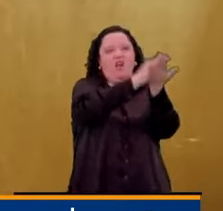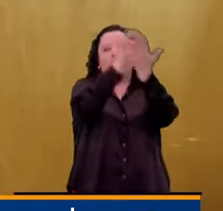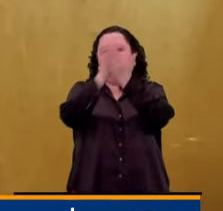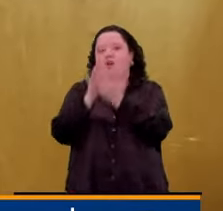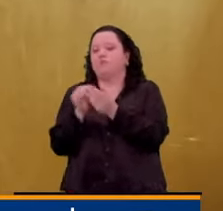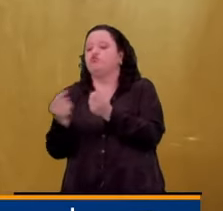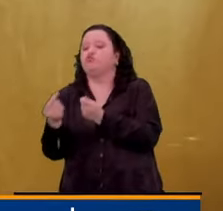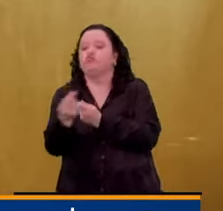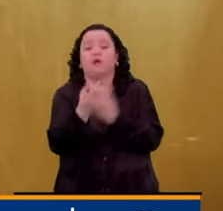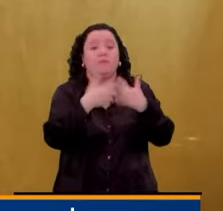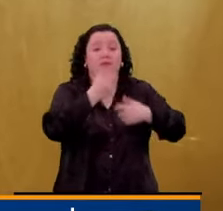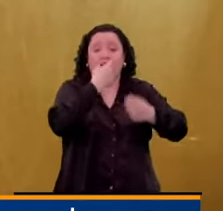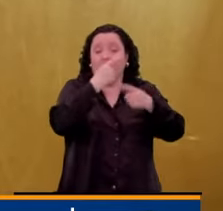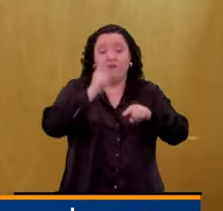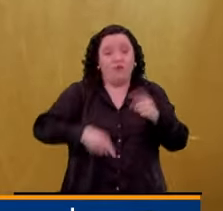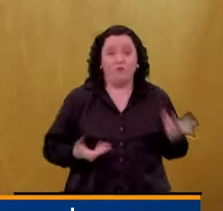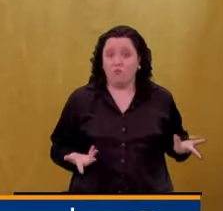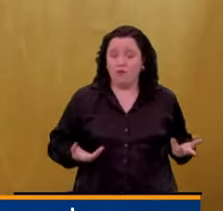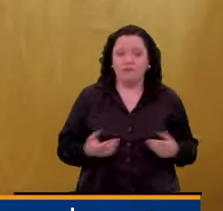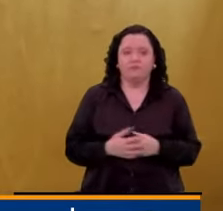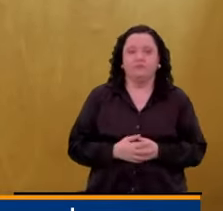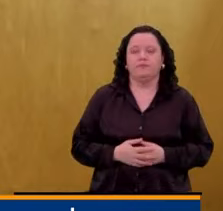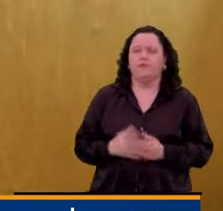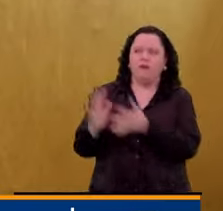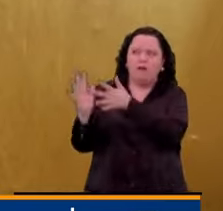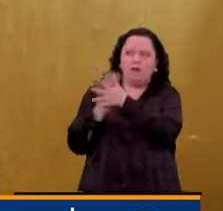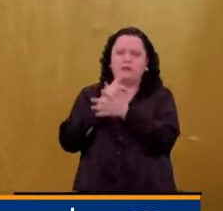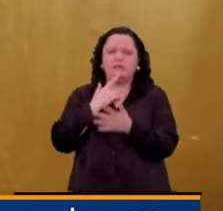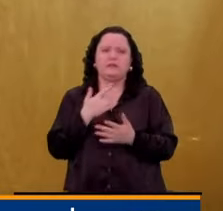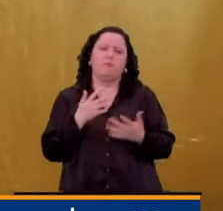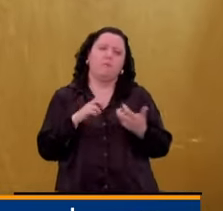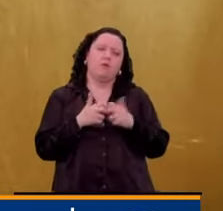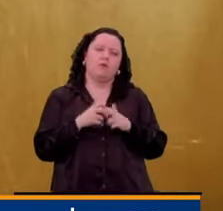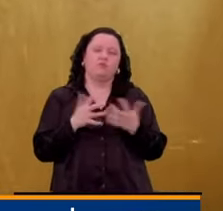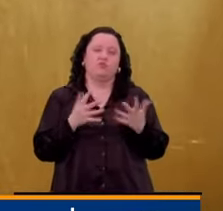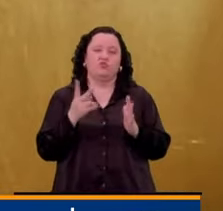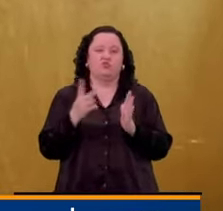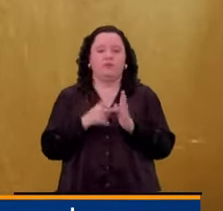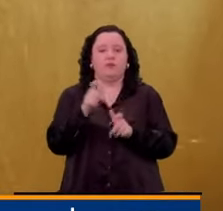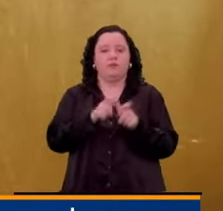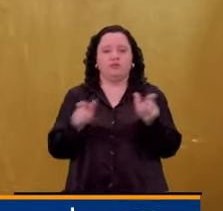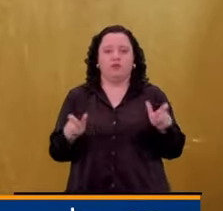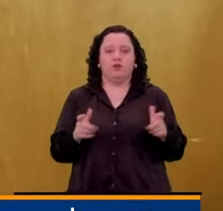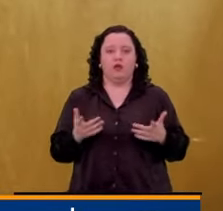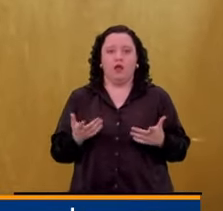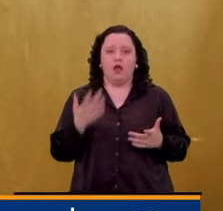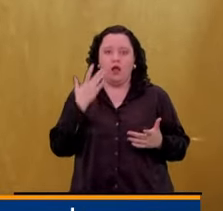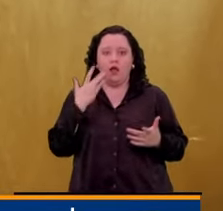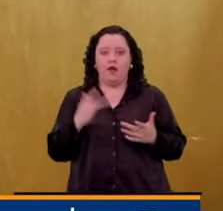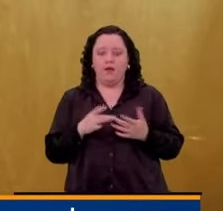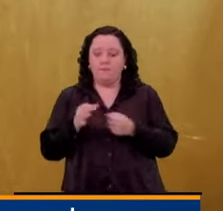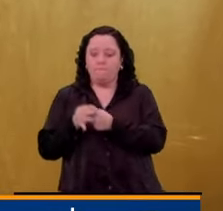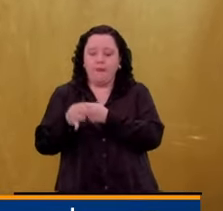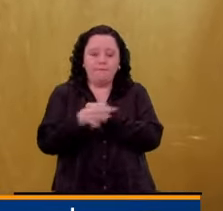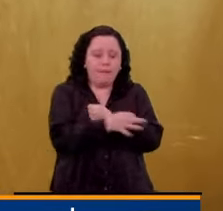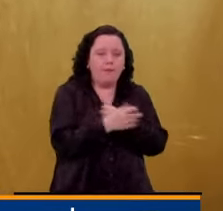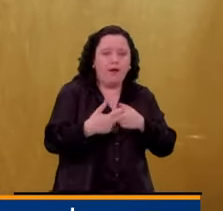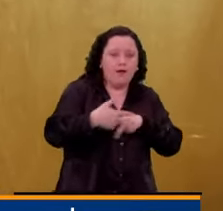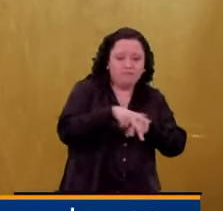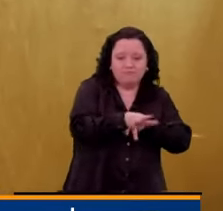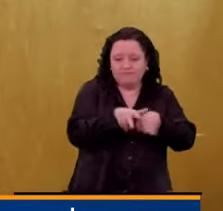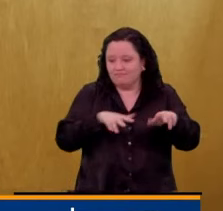hemos, de acuerdo a los reportes, que tengo problemas como a menos unos 2.000 pacientes que están moviéndose entre municipios.